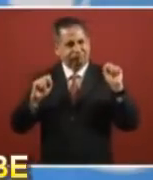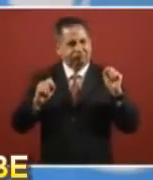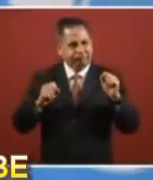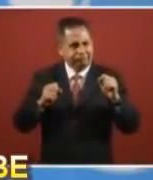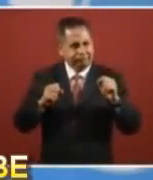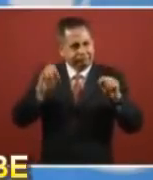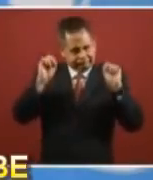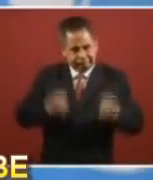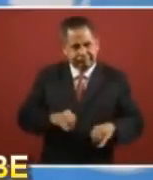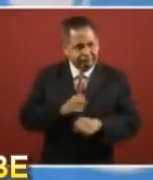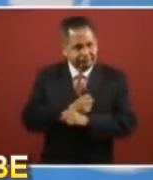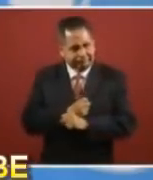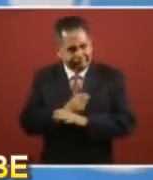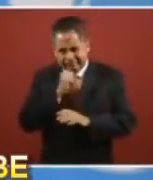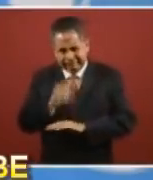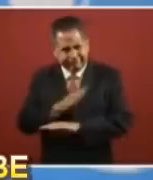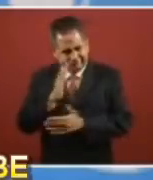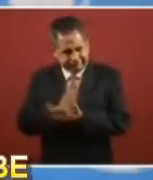Y